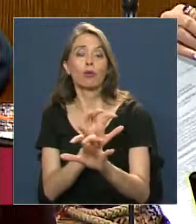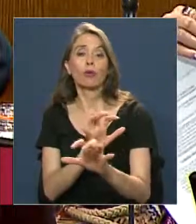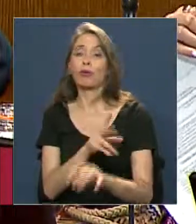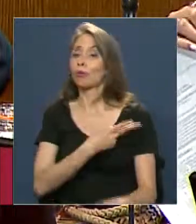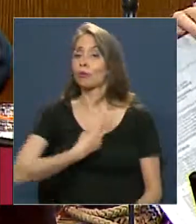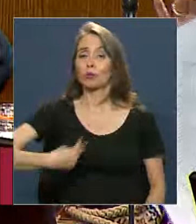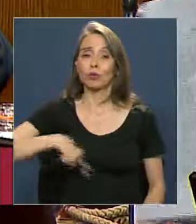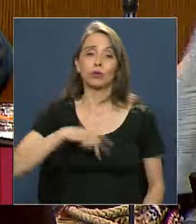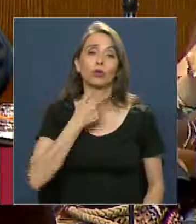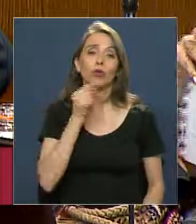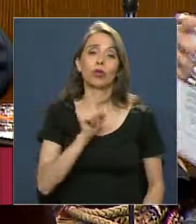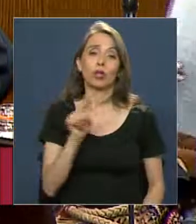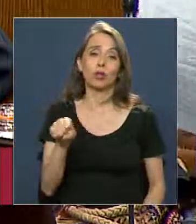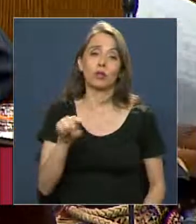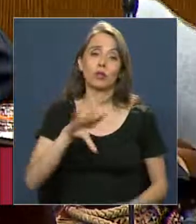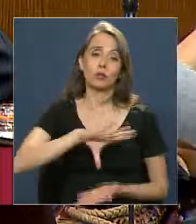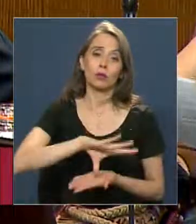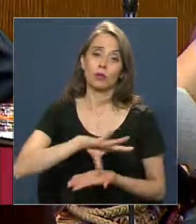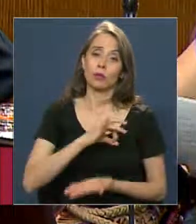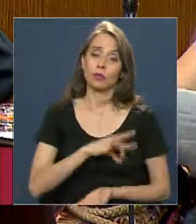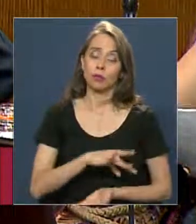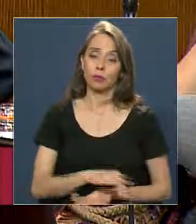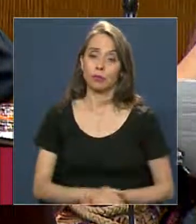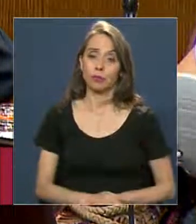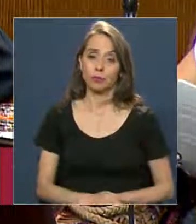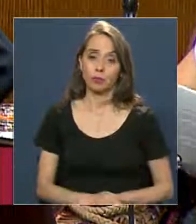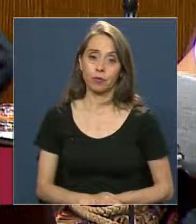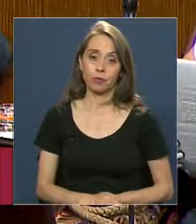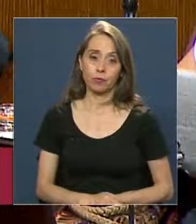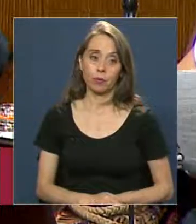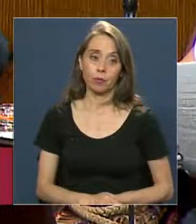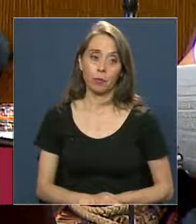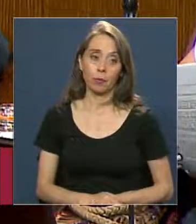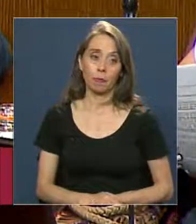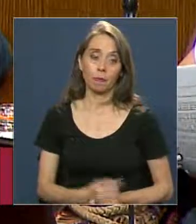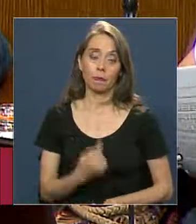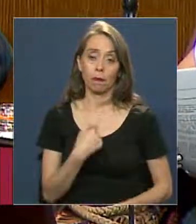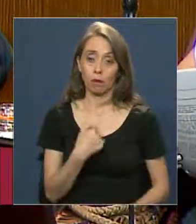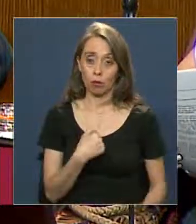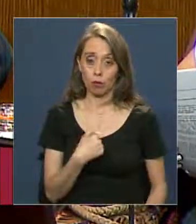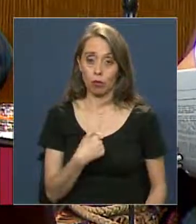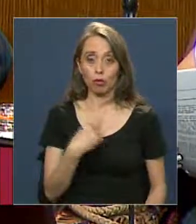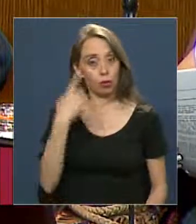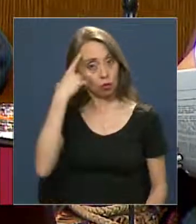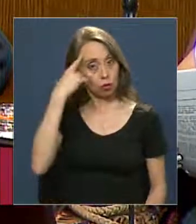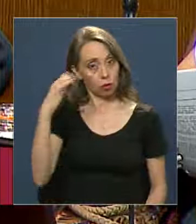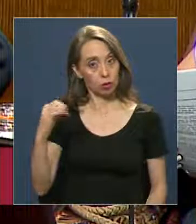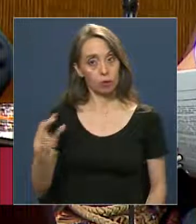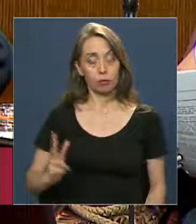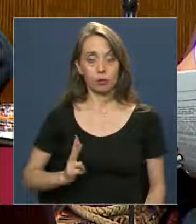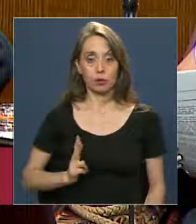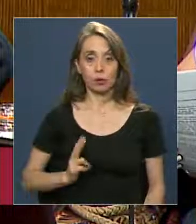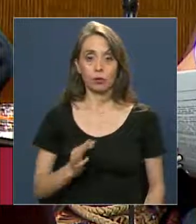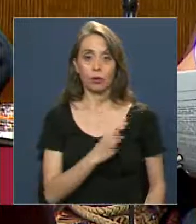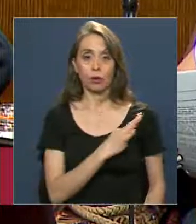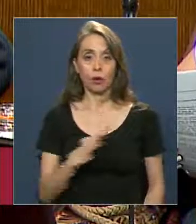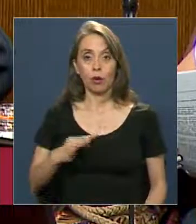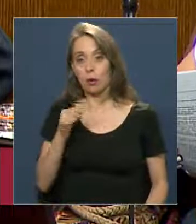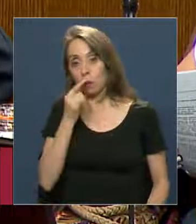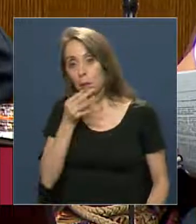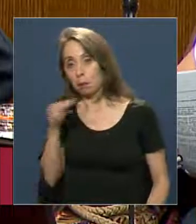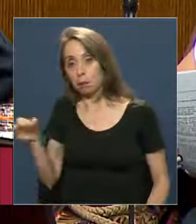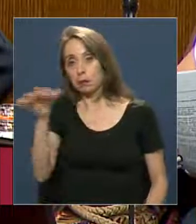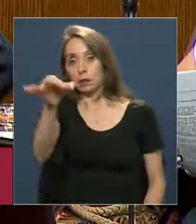para nuestro país. Y repito, soy de aquellos que creo, señor ministro, por su intermedio,